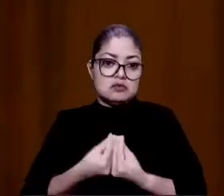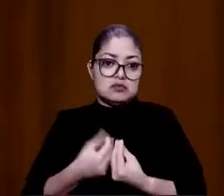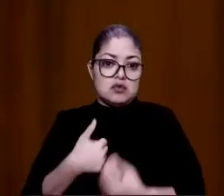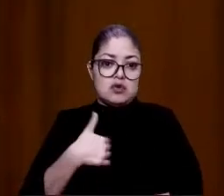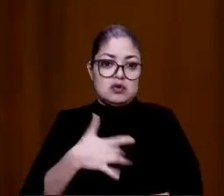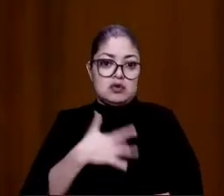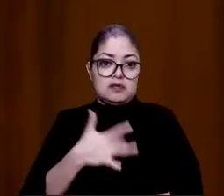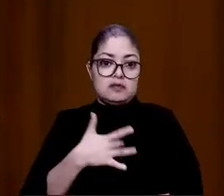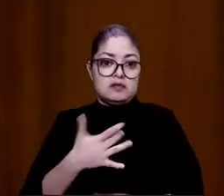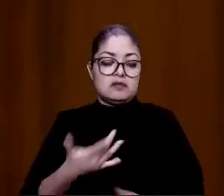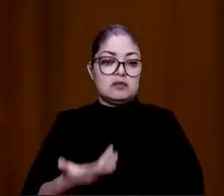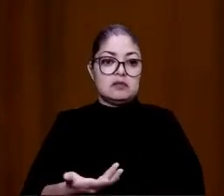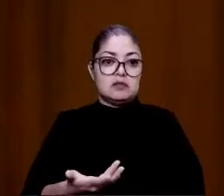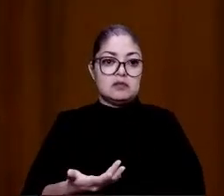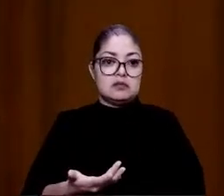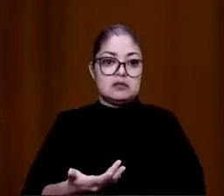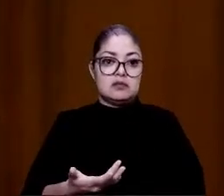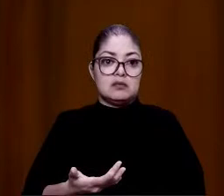que